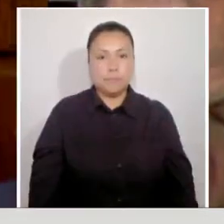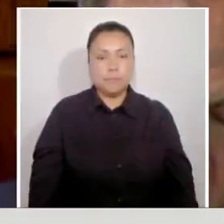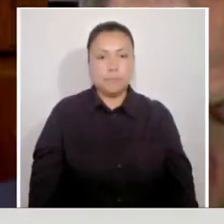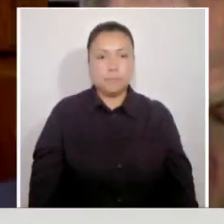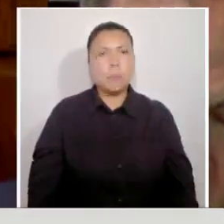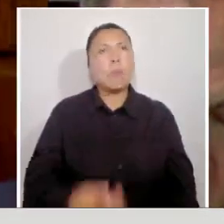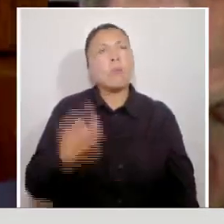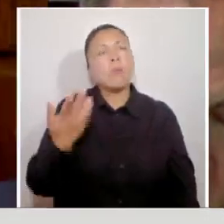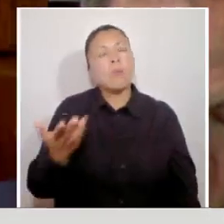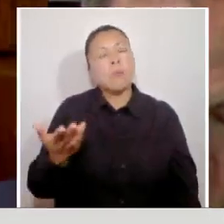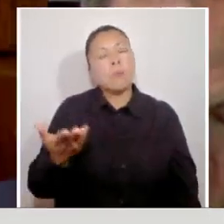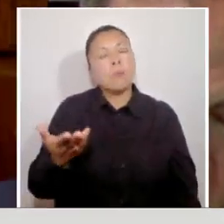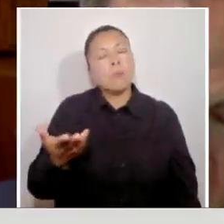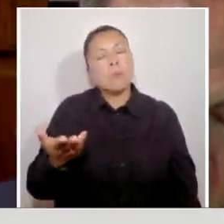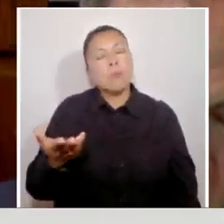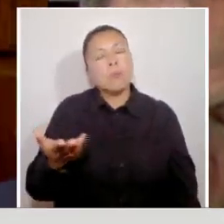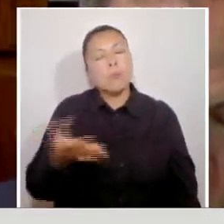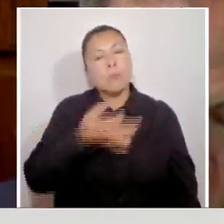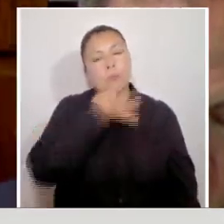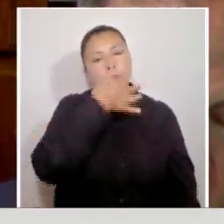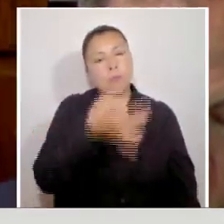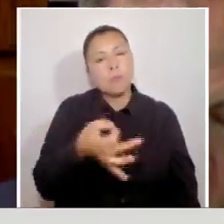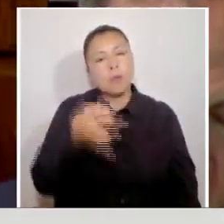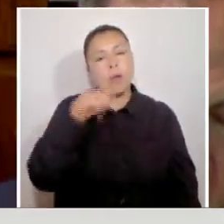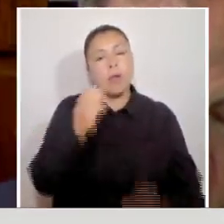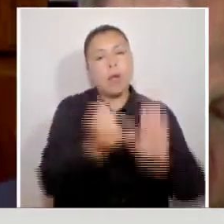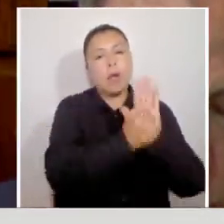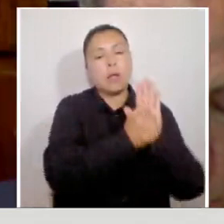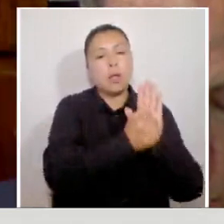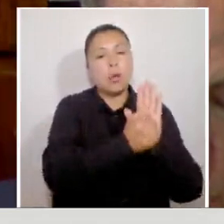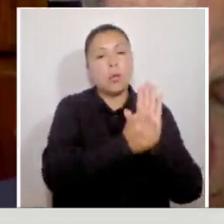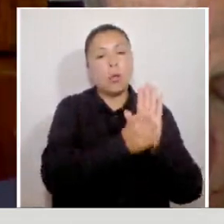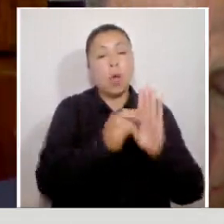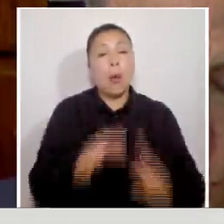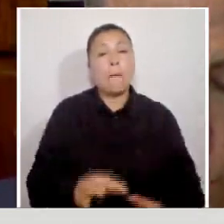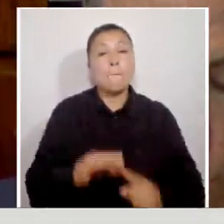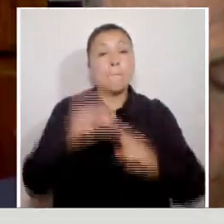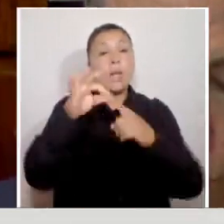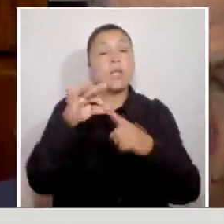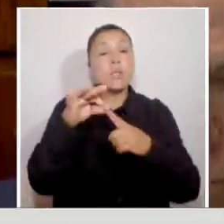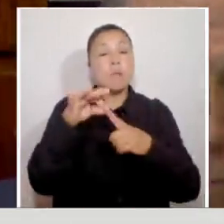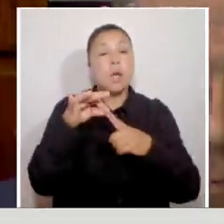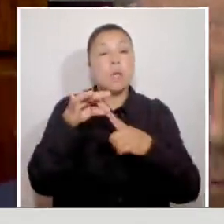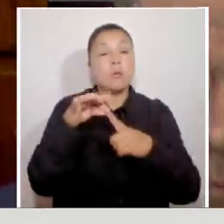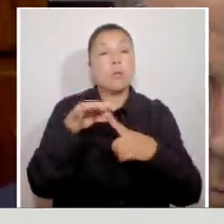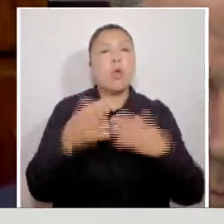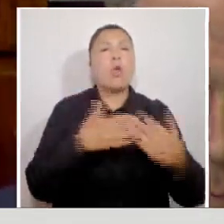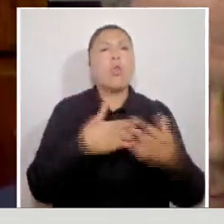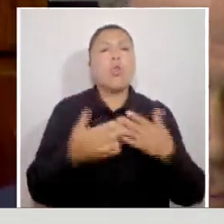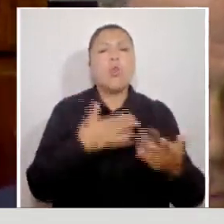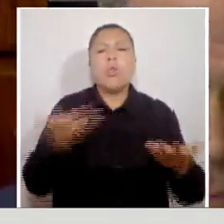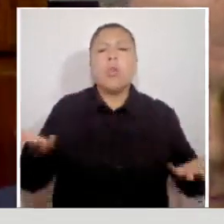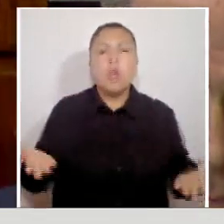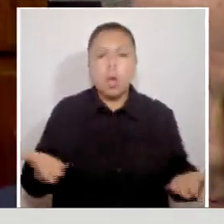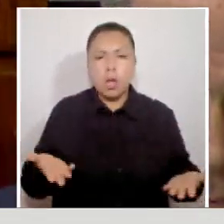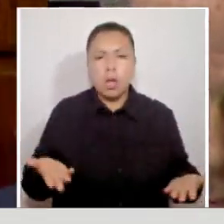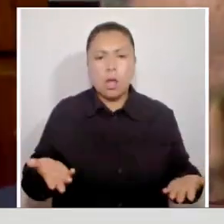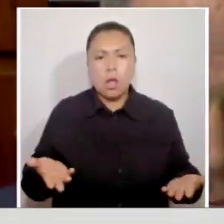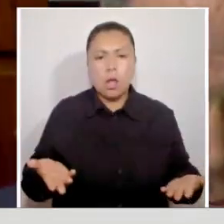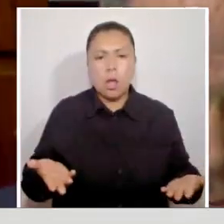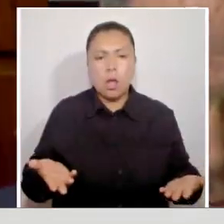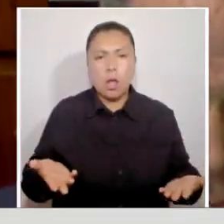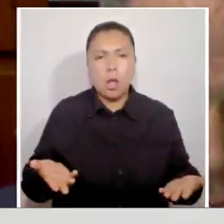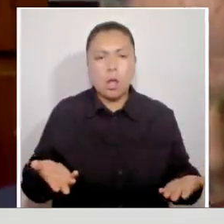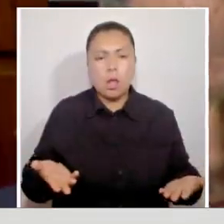uno dice de este artículo que es lo principal Dónde está aquello